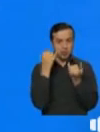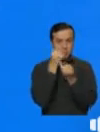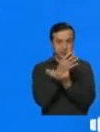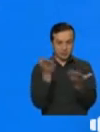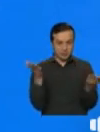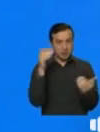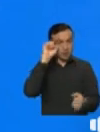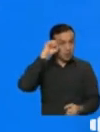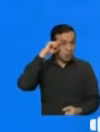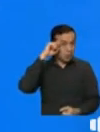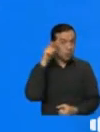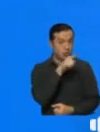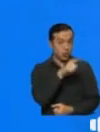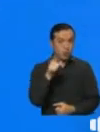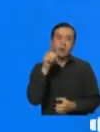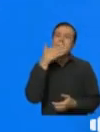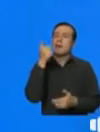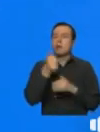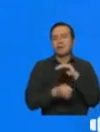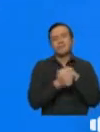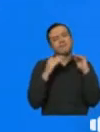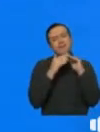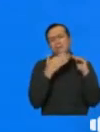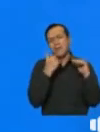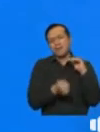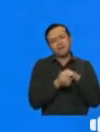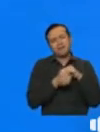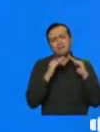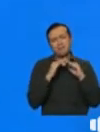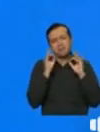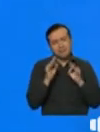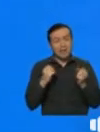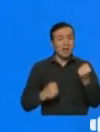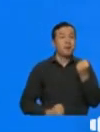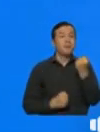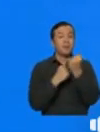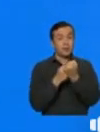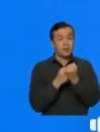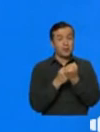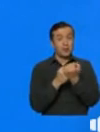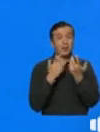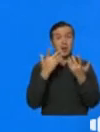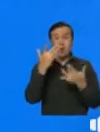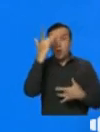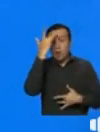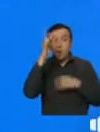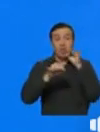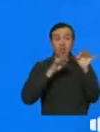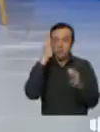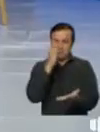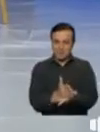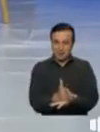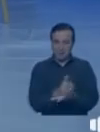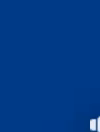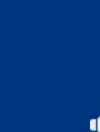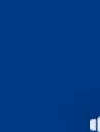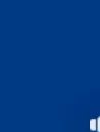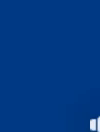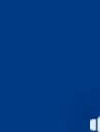brindada. Recuerden, quédese en casa, quedémonos en casa y colaboremos a frenar el avance del coronavirus.